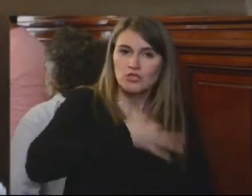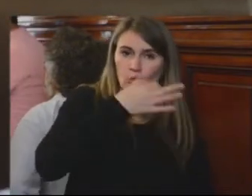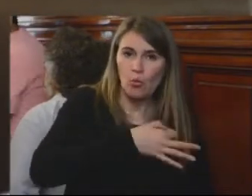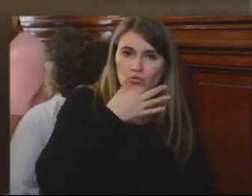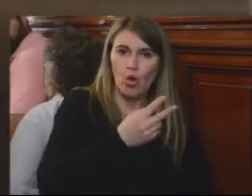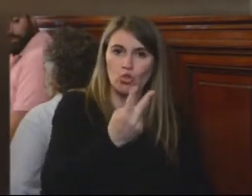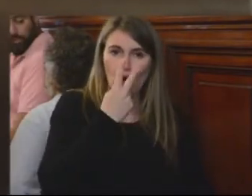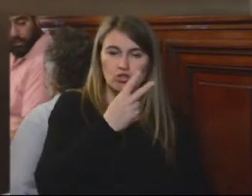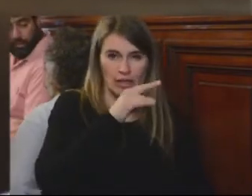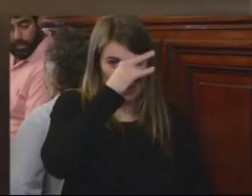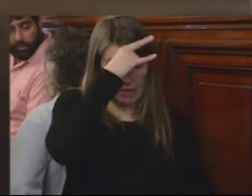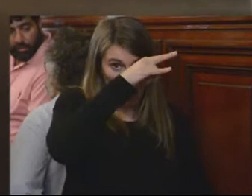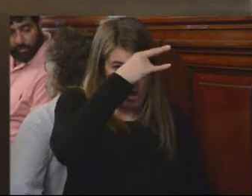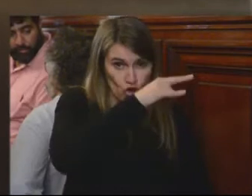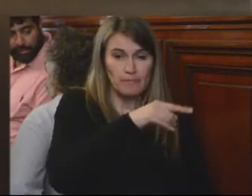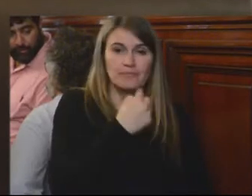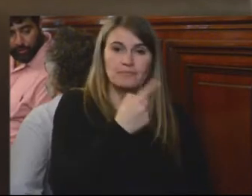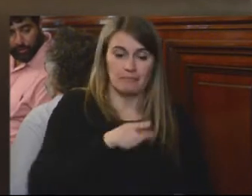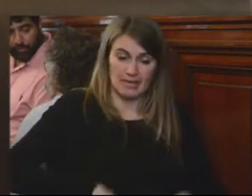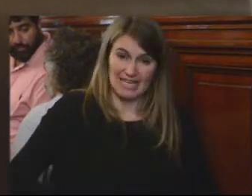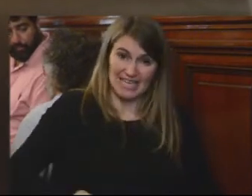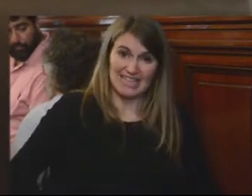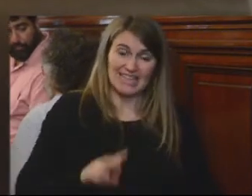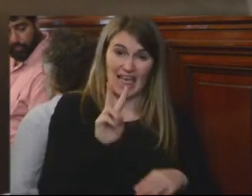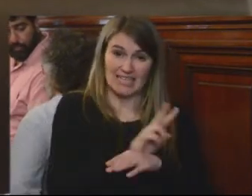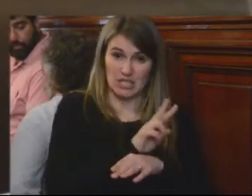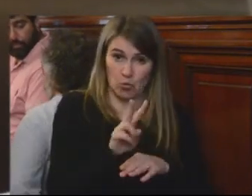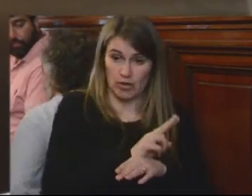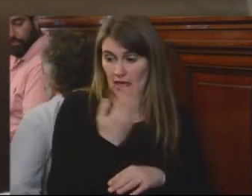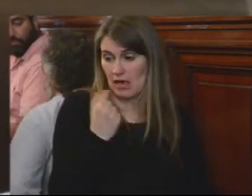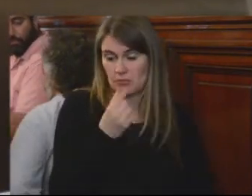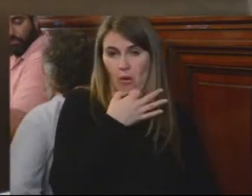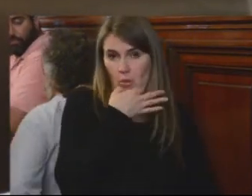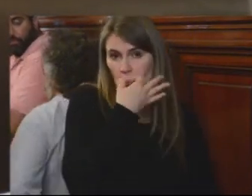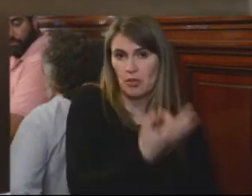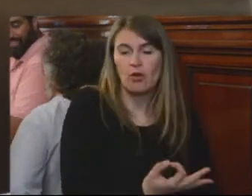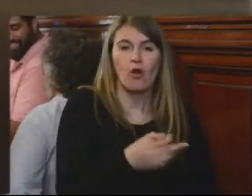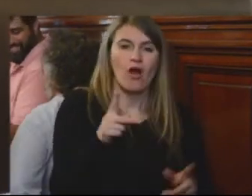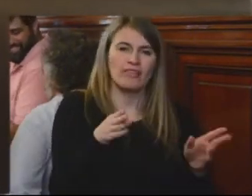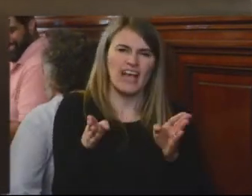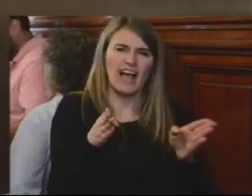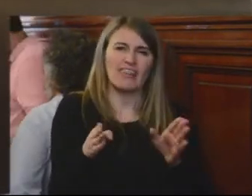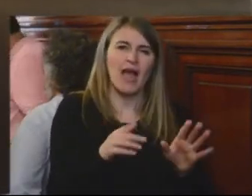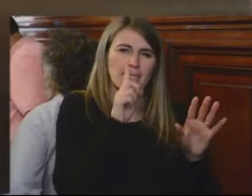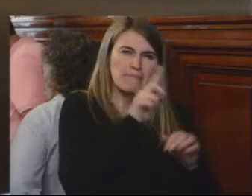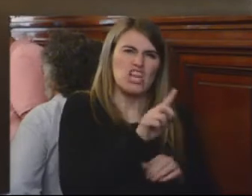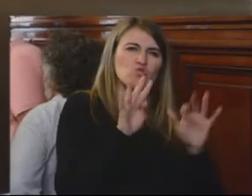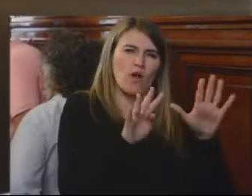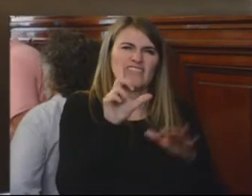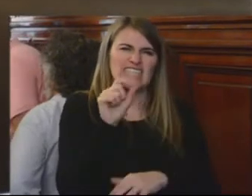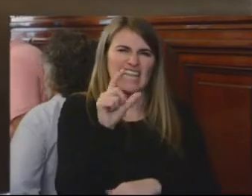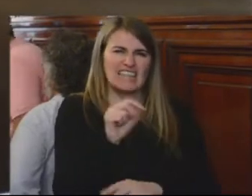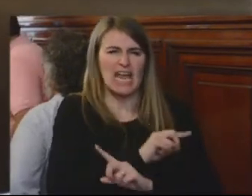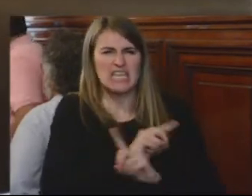recientemente la ministra de seguridad sostuvo que seguro que durante la década del 70 ni los demonios